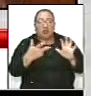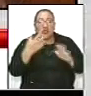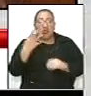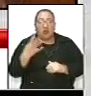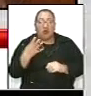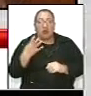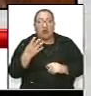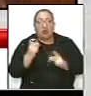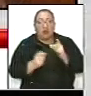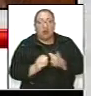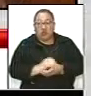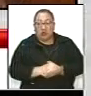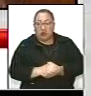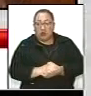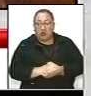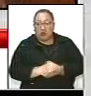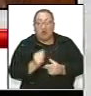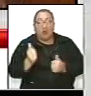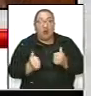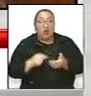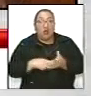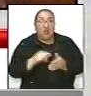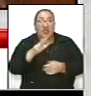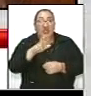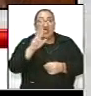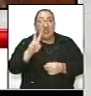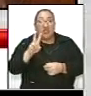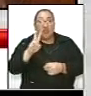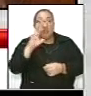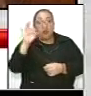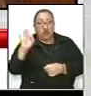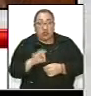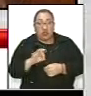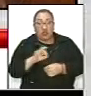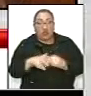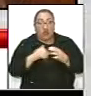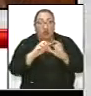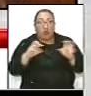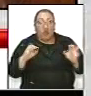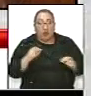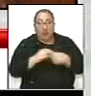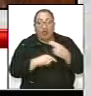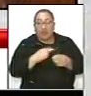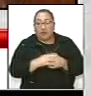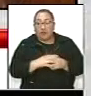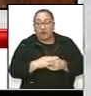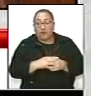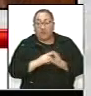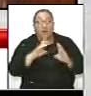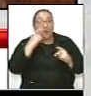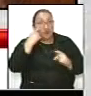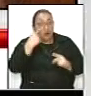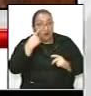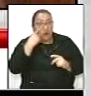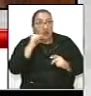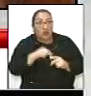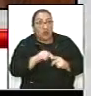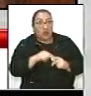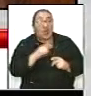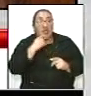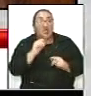32.162.184 habitantes, de los cuales 32% de la población nacional, ojo con esto,